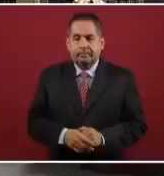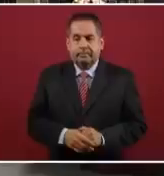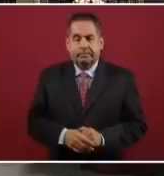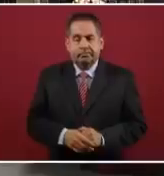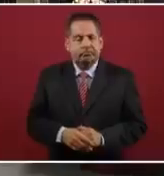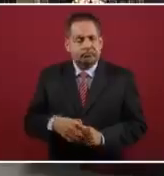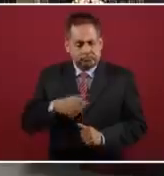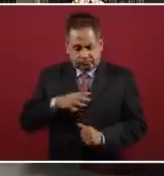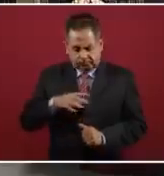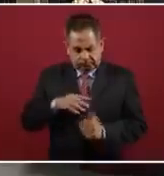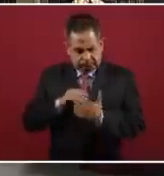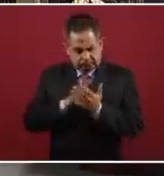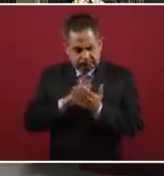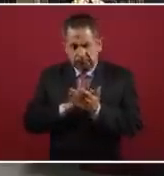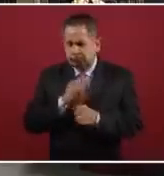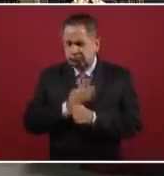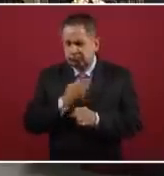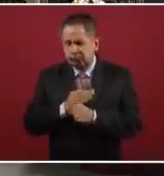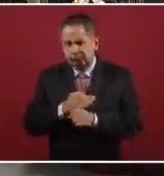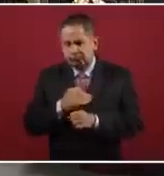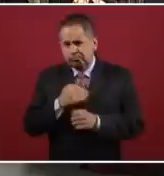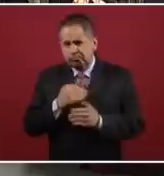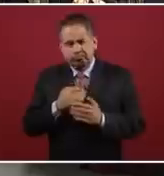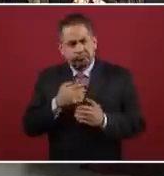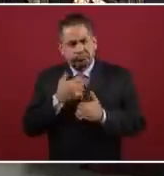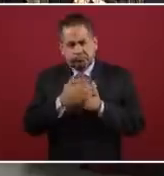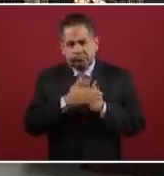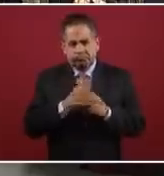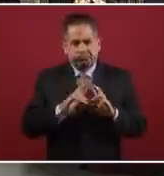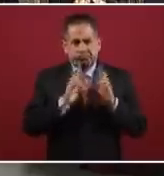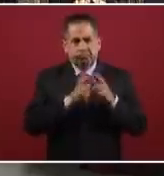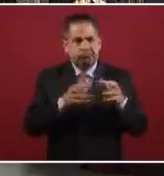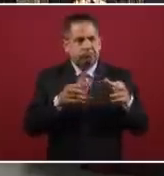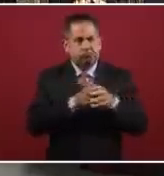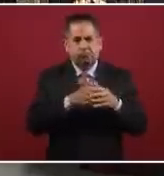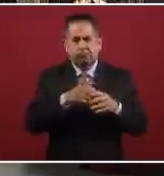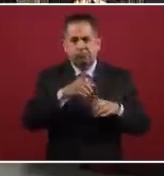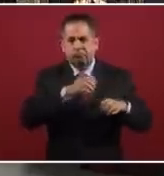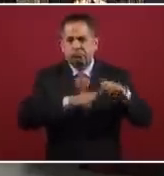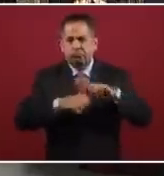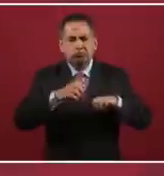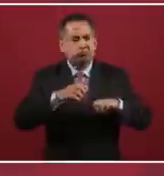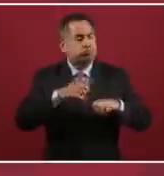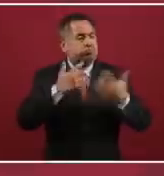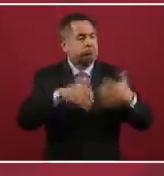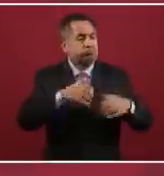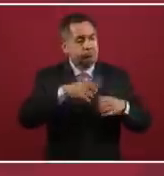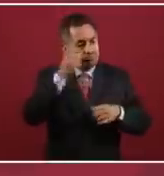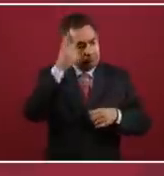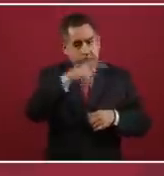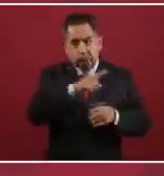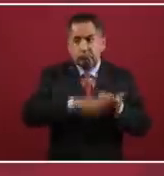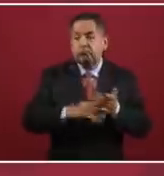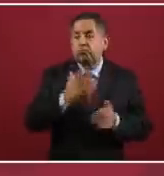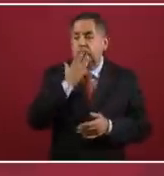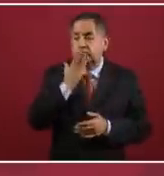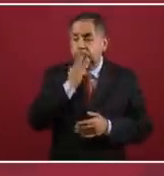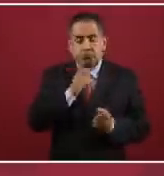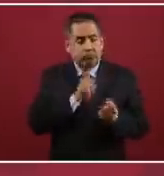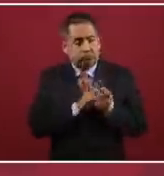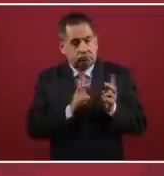Tengo pendiente una reunión con empresarios de Sonora.